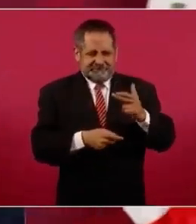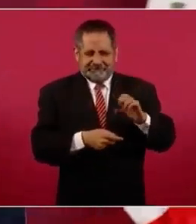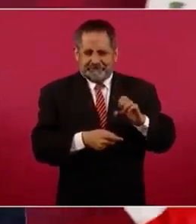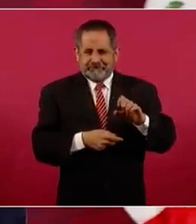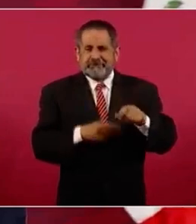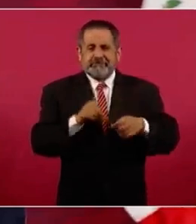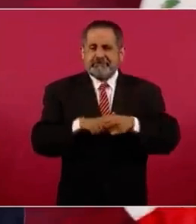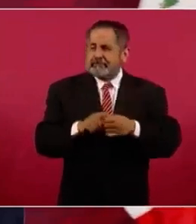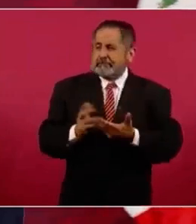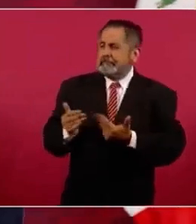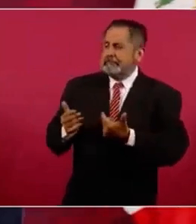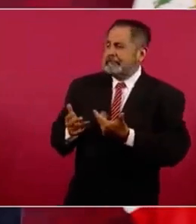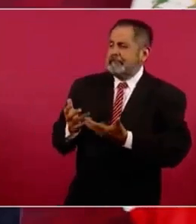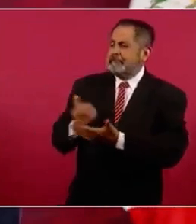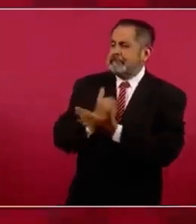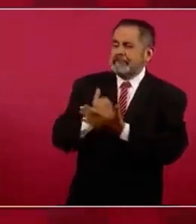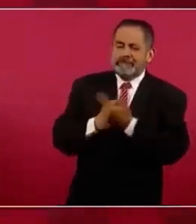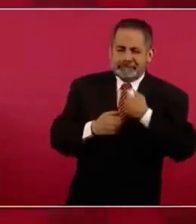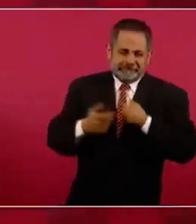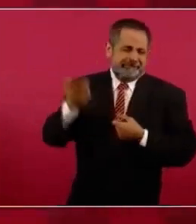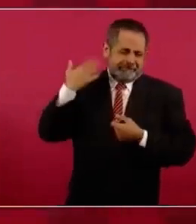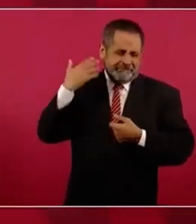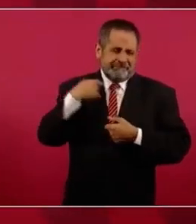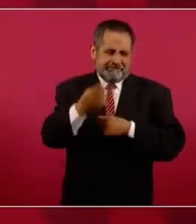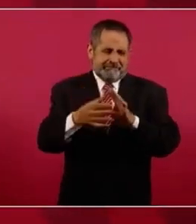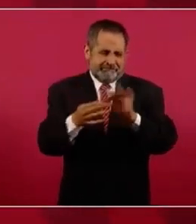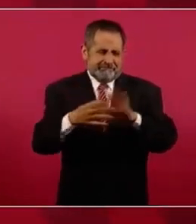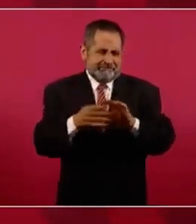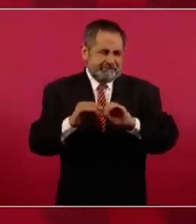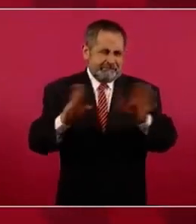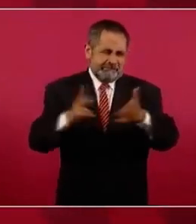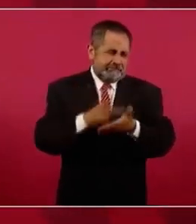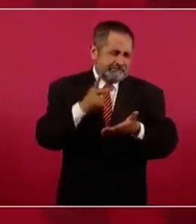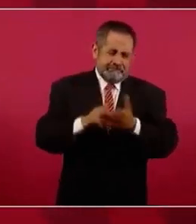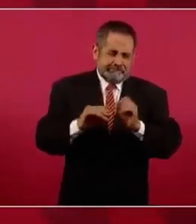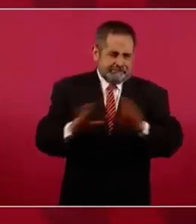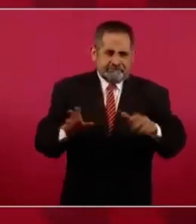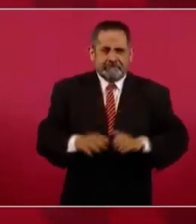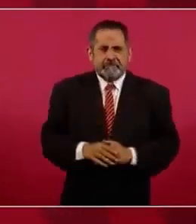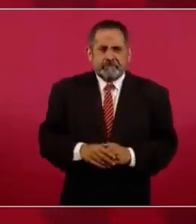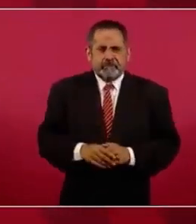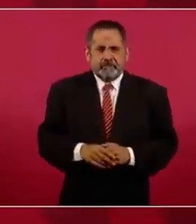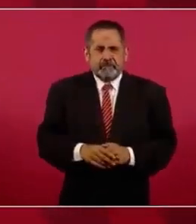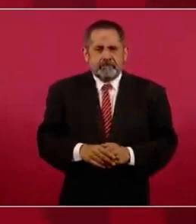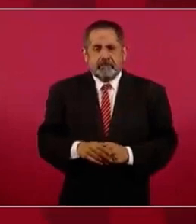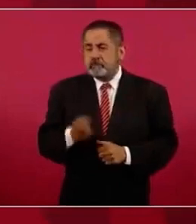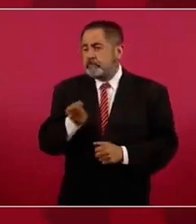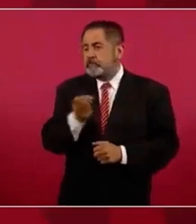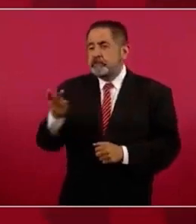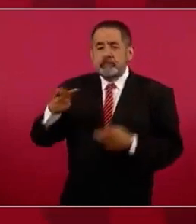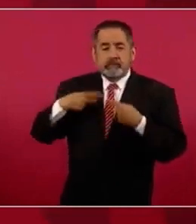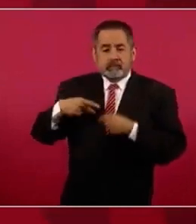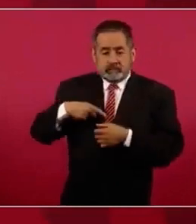electorales. Ya lo hemos dicho varias veces. Si votan pocos,